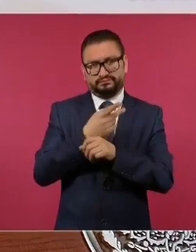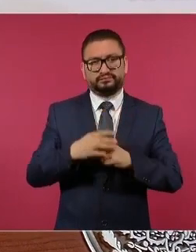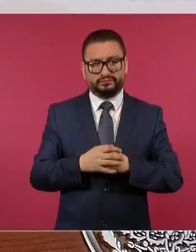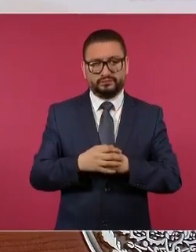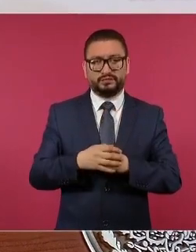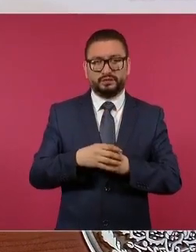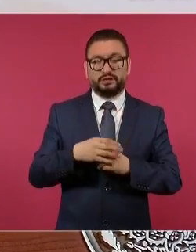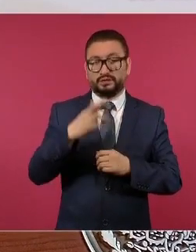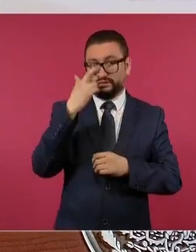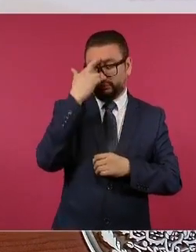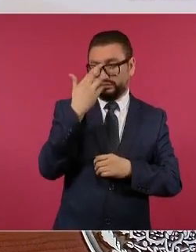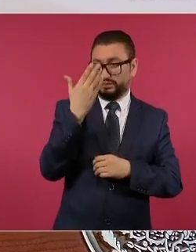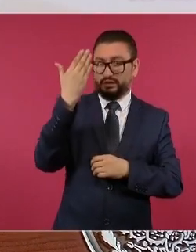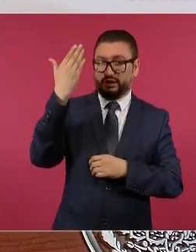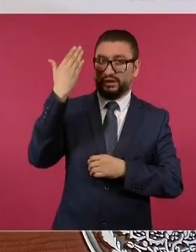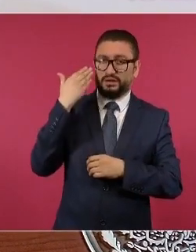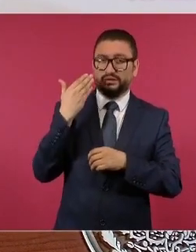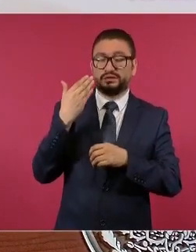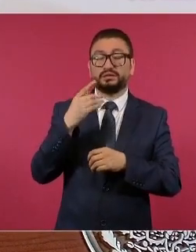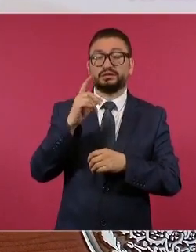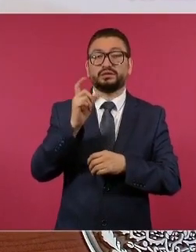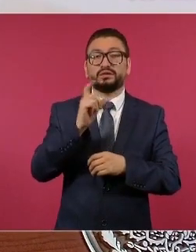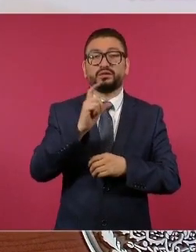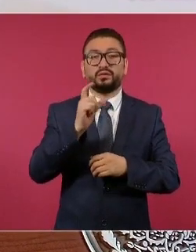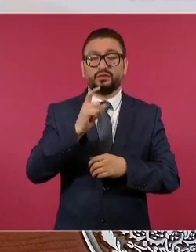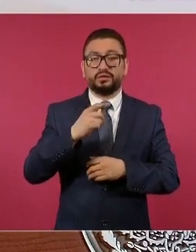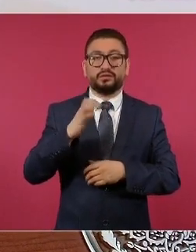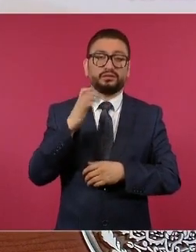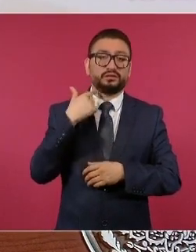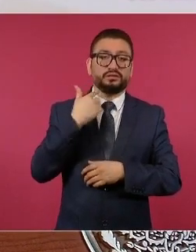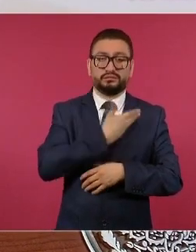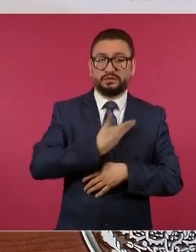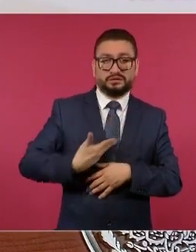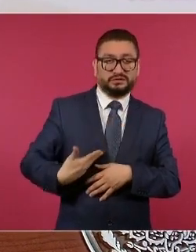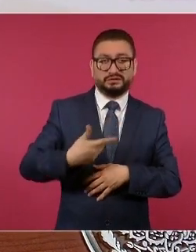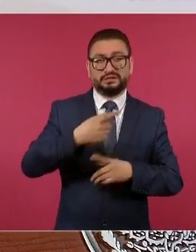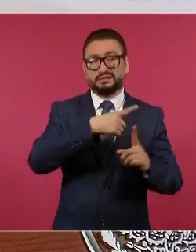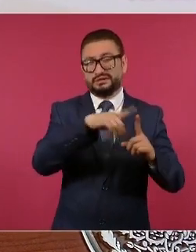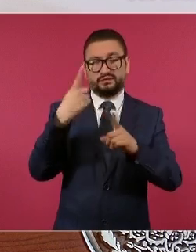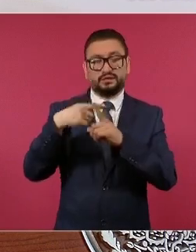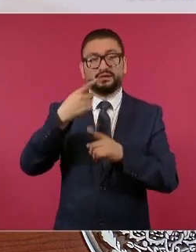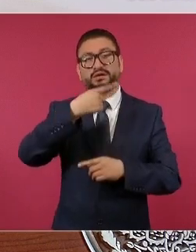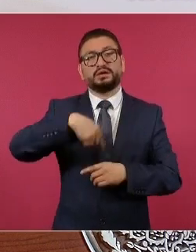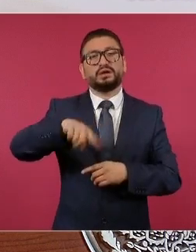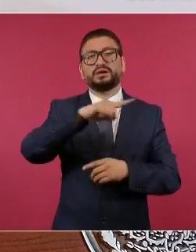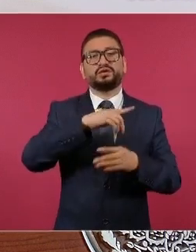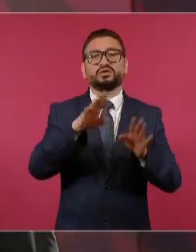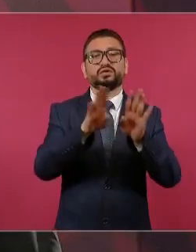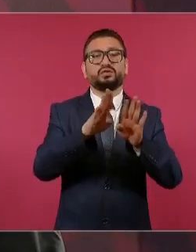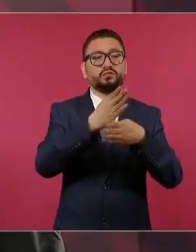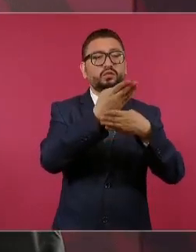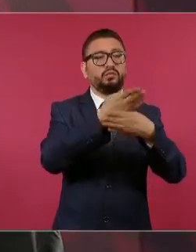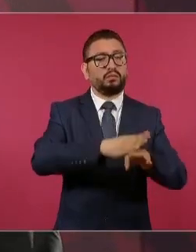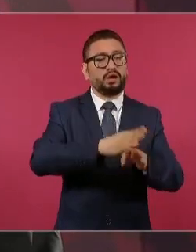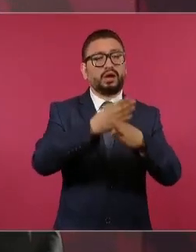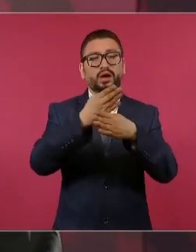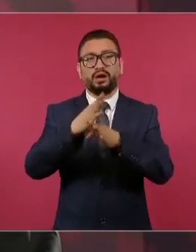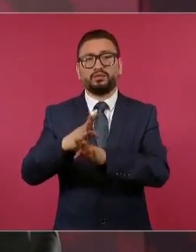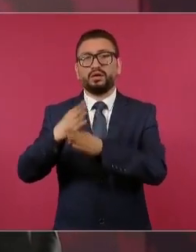Durante el periodo neoliberal se vendieron todos los bancos